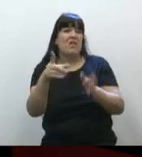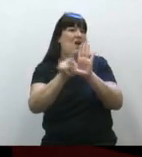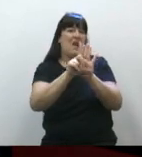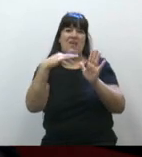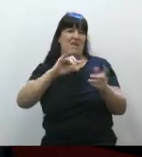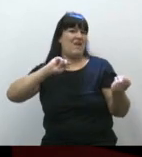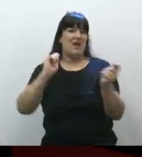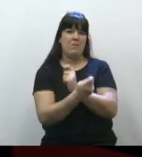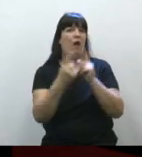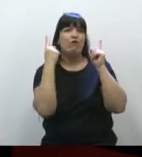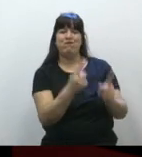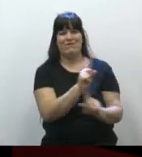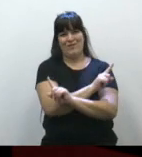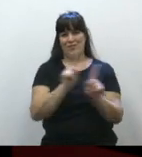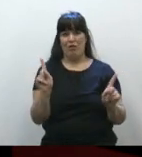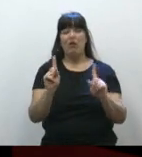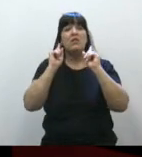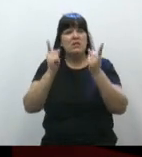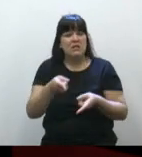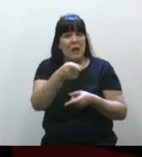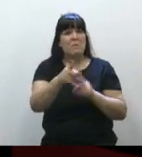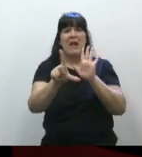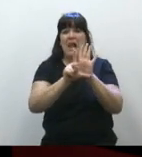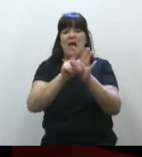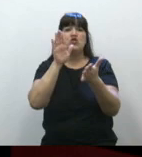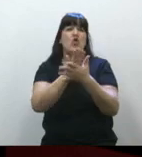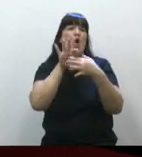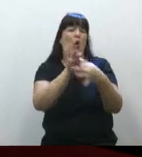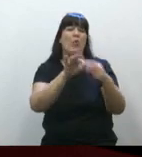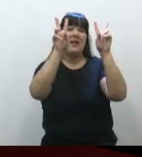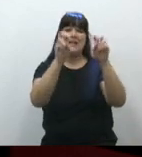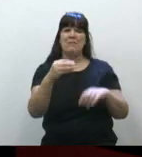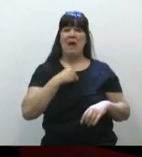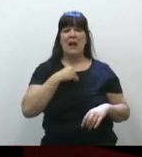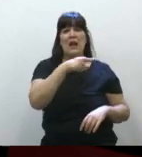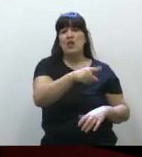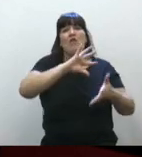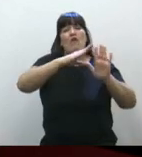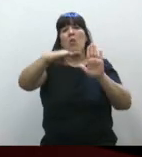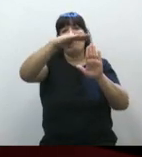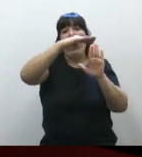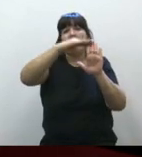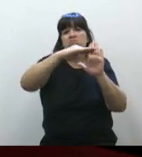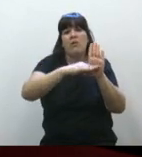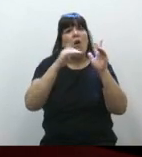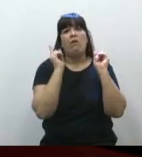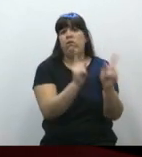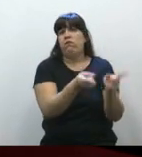y las las leyes religiosas son rígidas dogmáticas permanentes